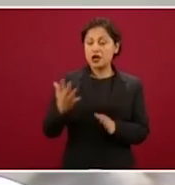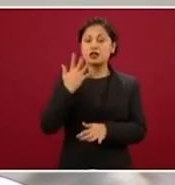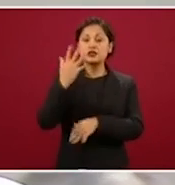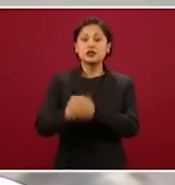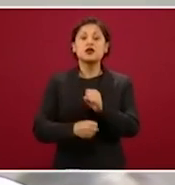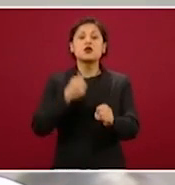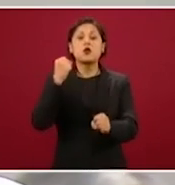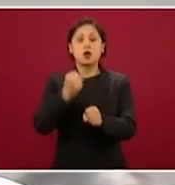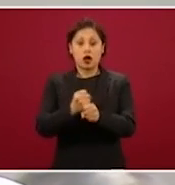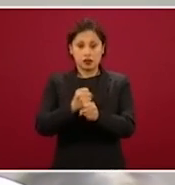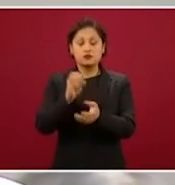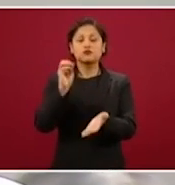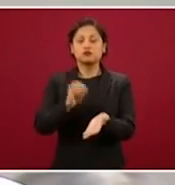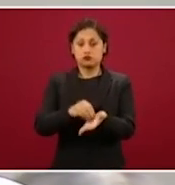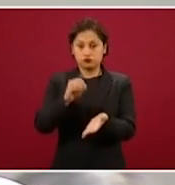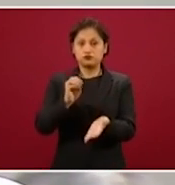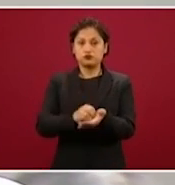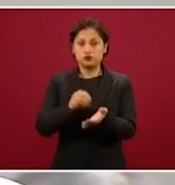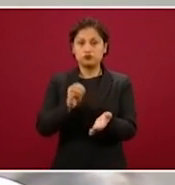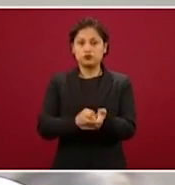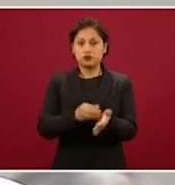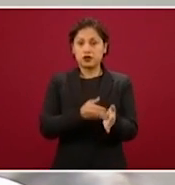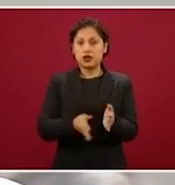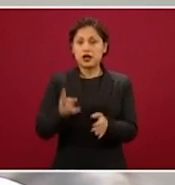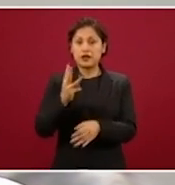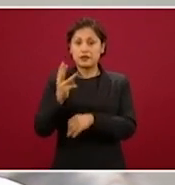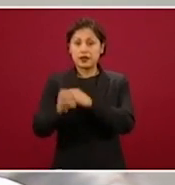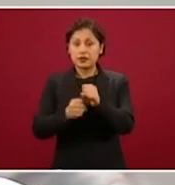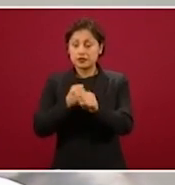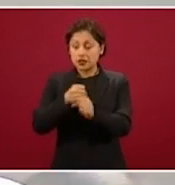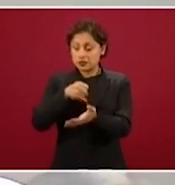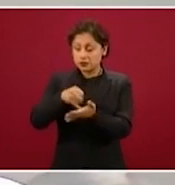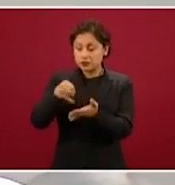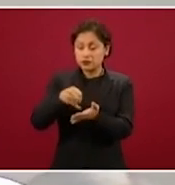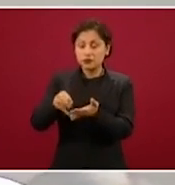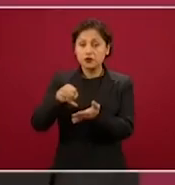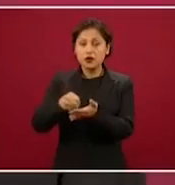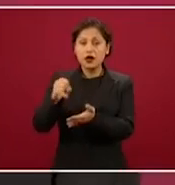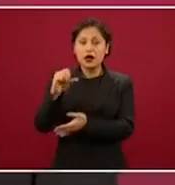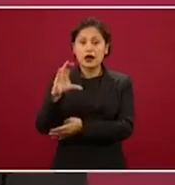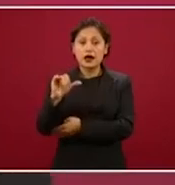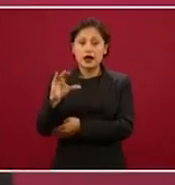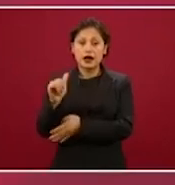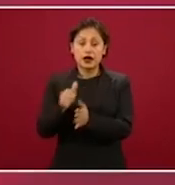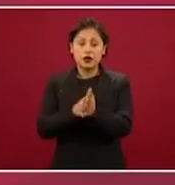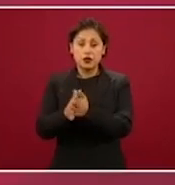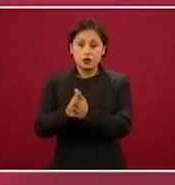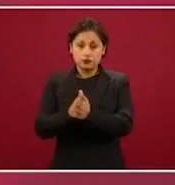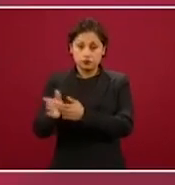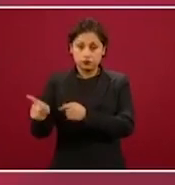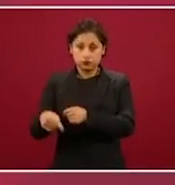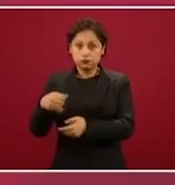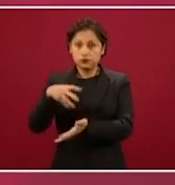En 3 años se da el cacao, en 3 años se da el